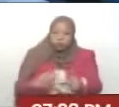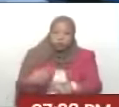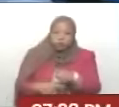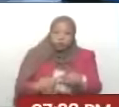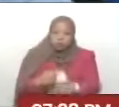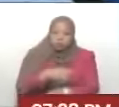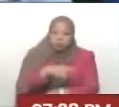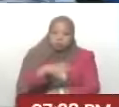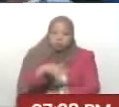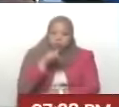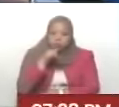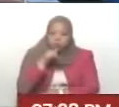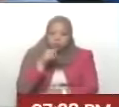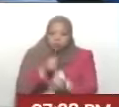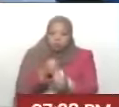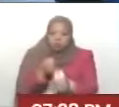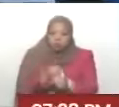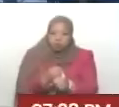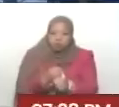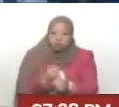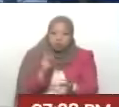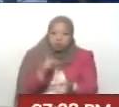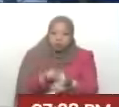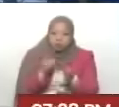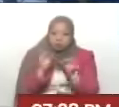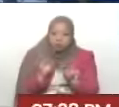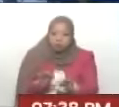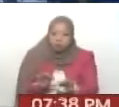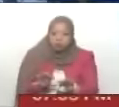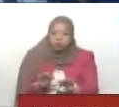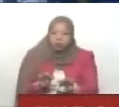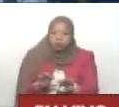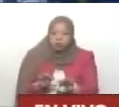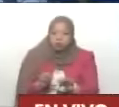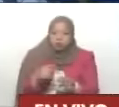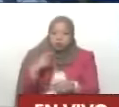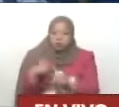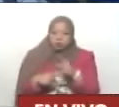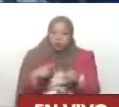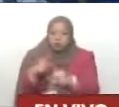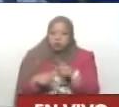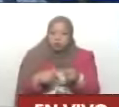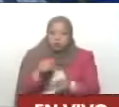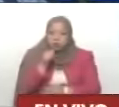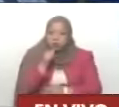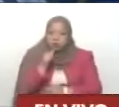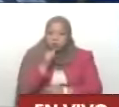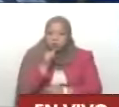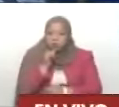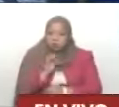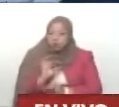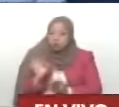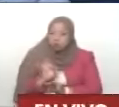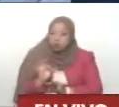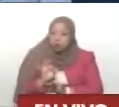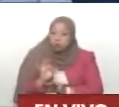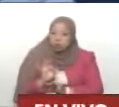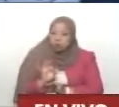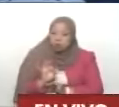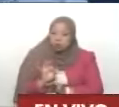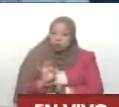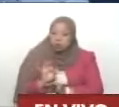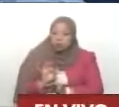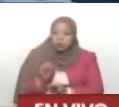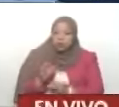mar se pierden de vista porque es producto venezolano de calidad, sano, puro,